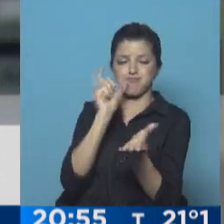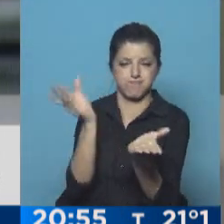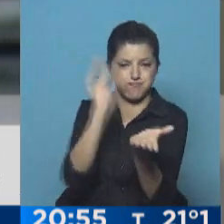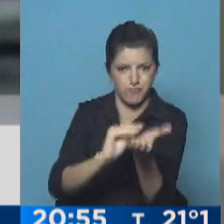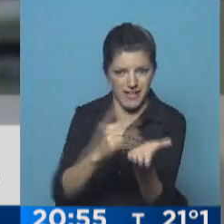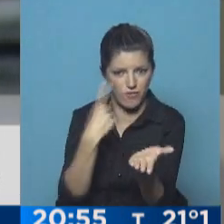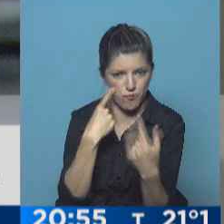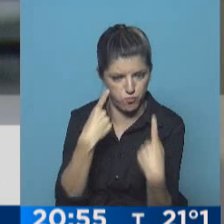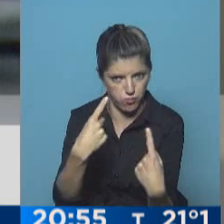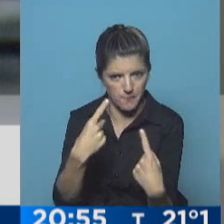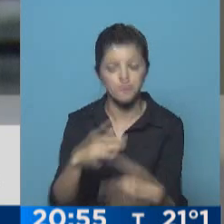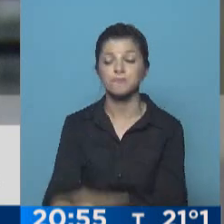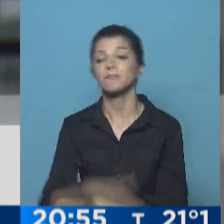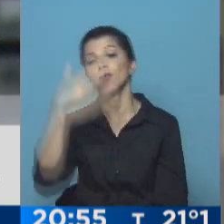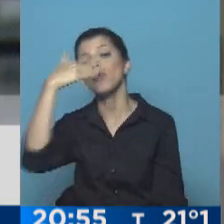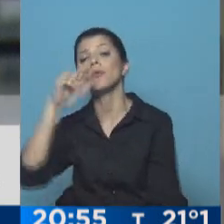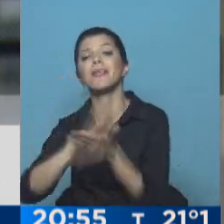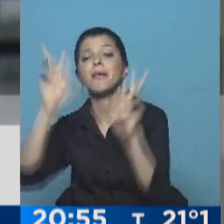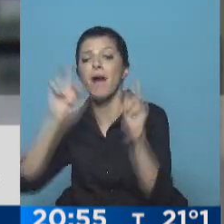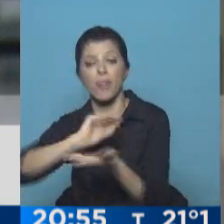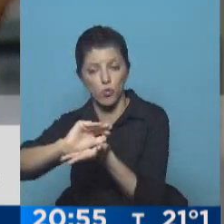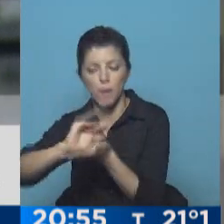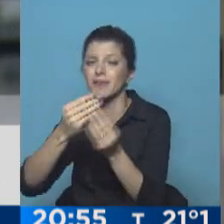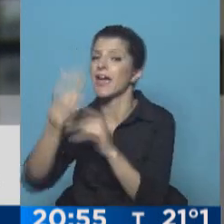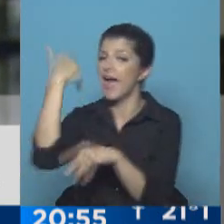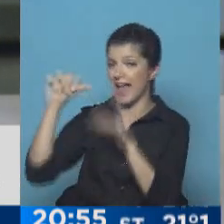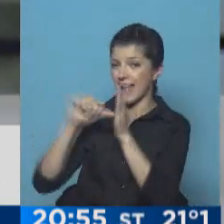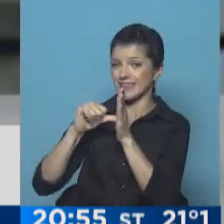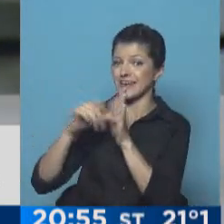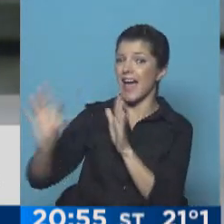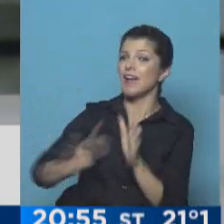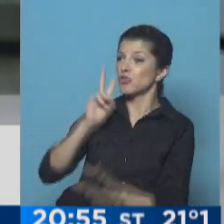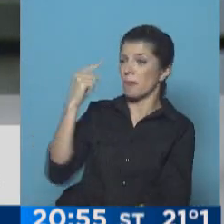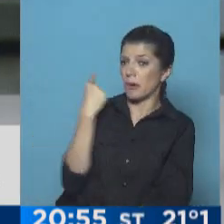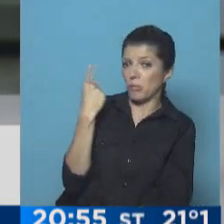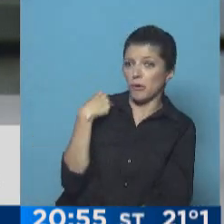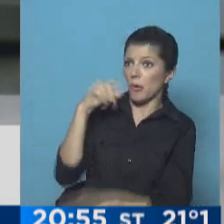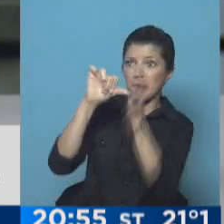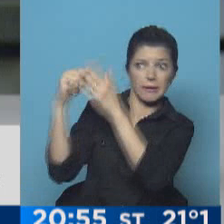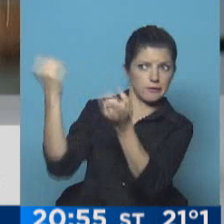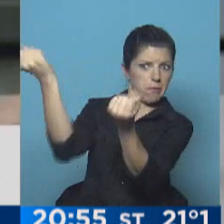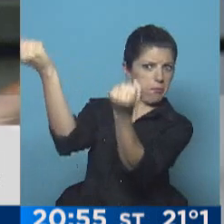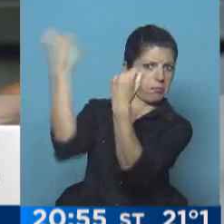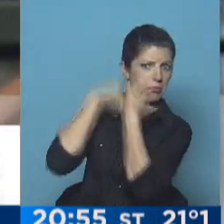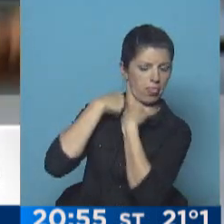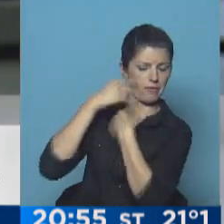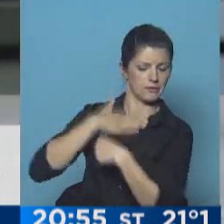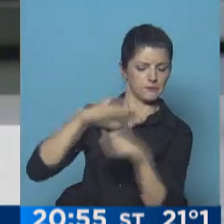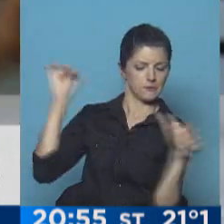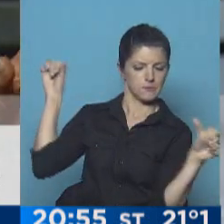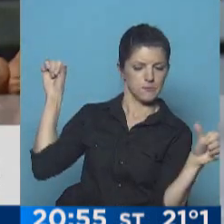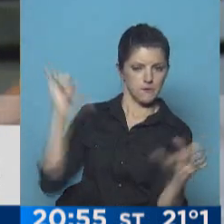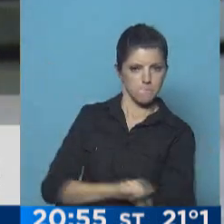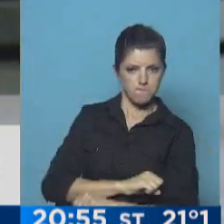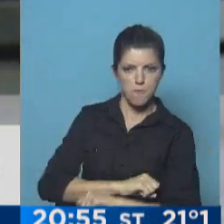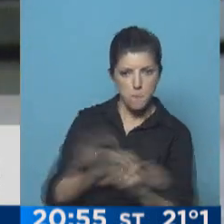se trata a partir de que nuestro país en el año 2001 le soltaron la mano y se estrelló